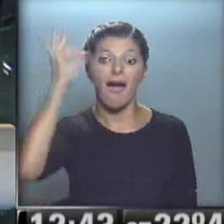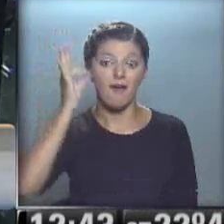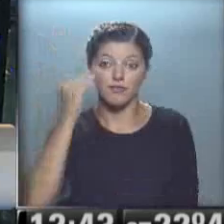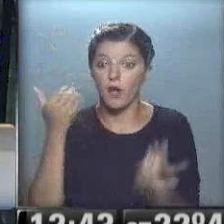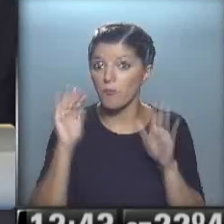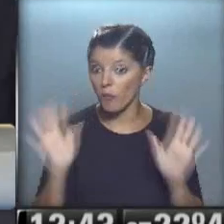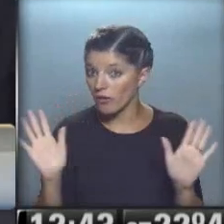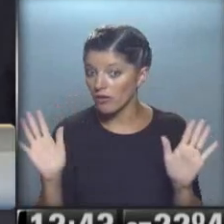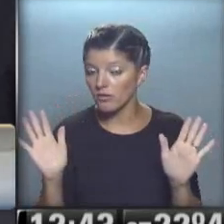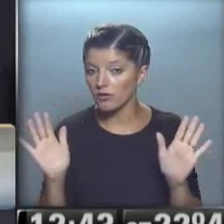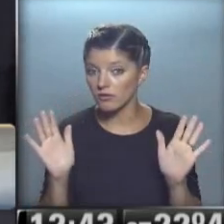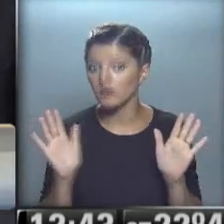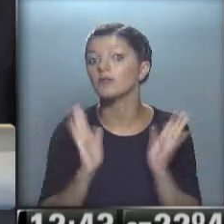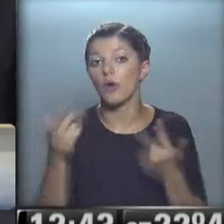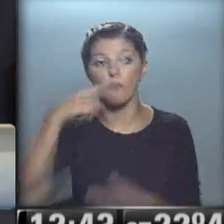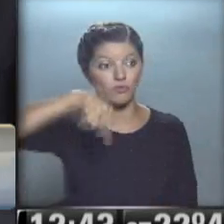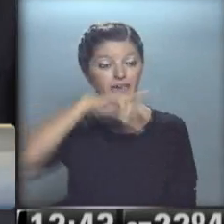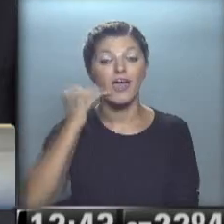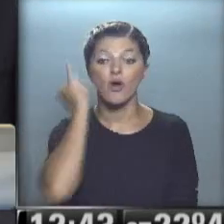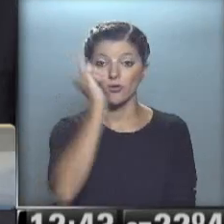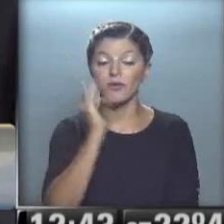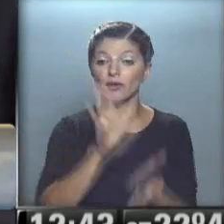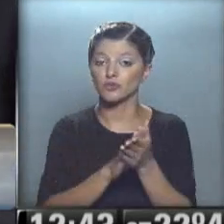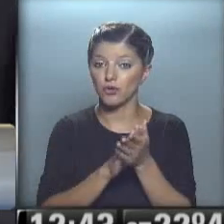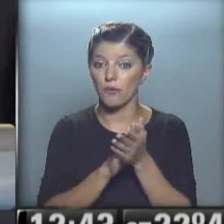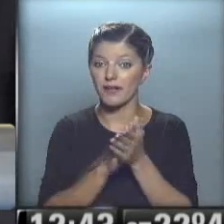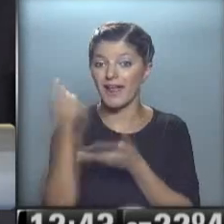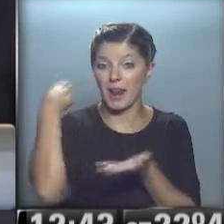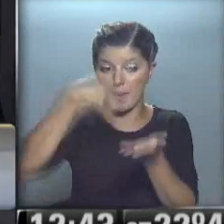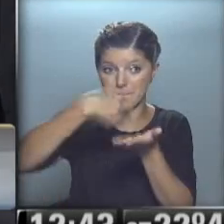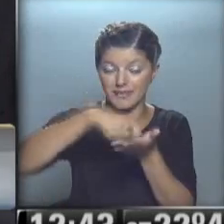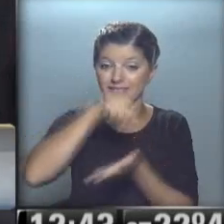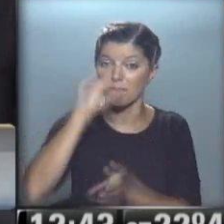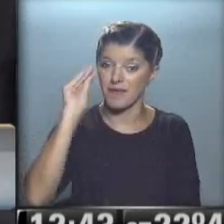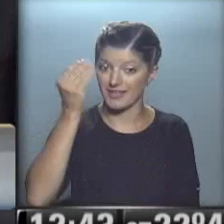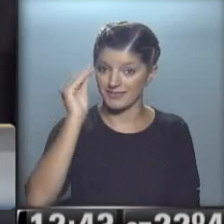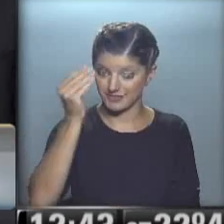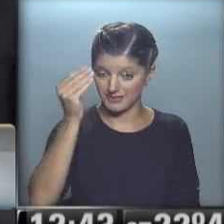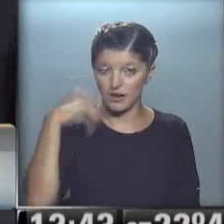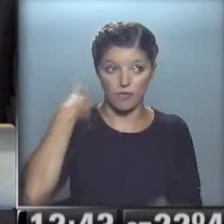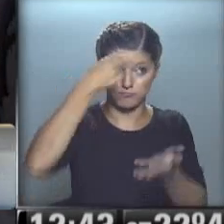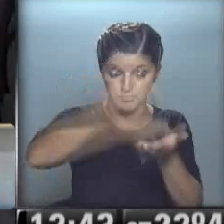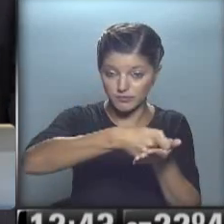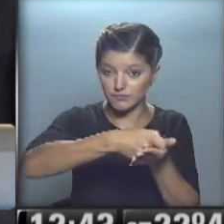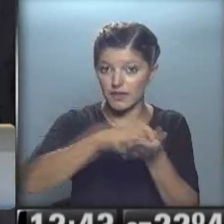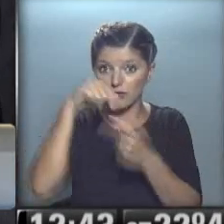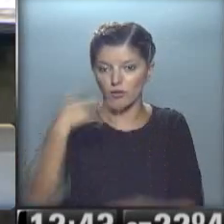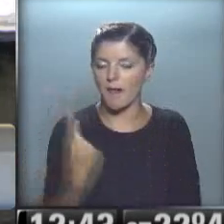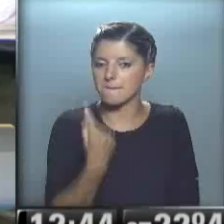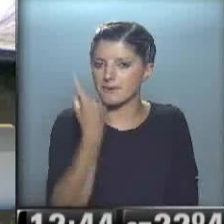eh como como ustedes decían el tema de la inversión brasileña y la financiación brasileña es una de las primeras